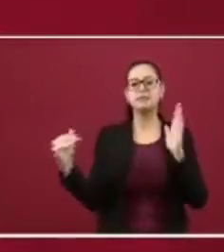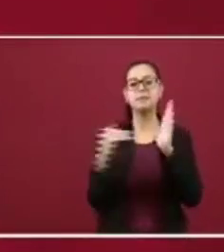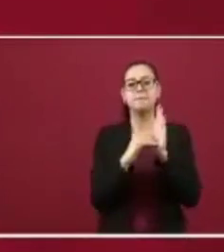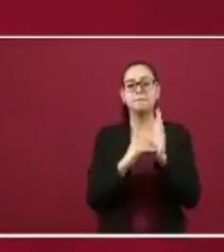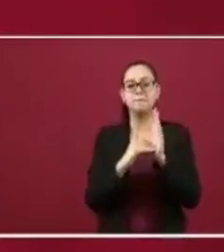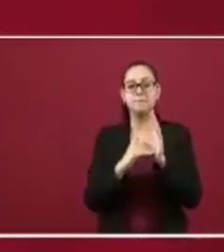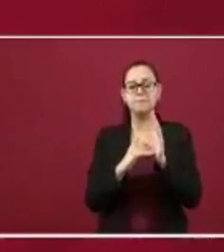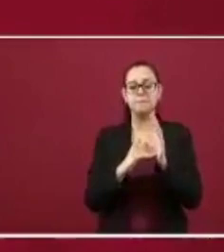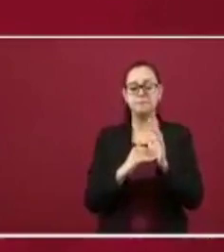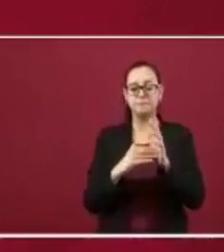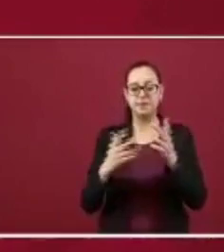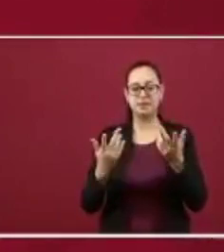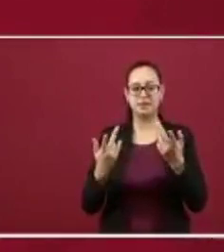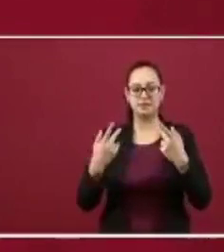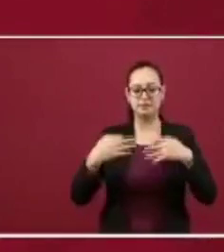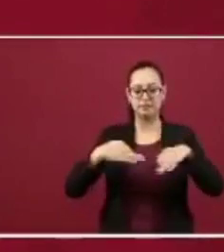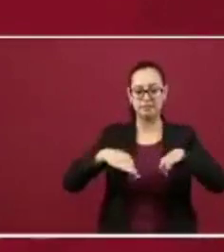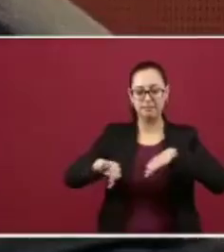no temporales,